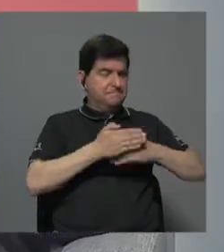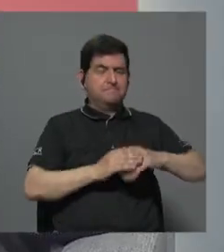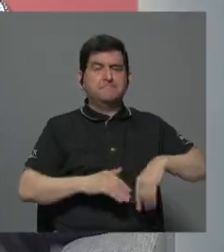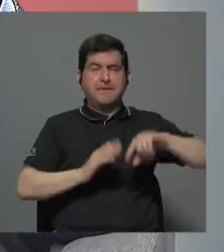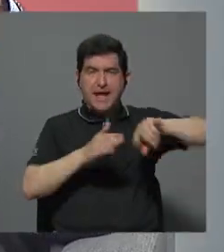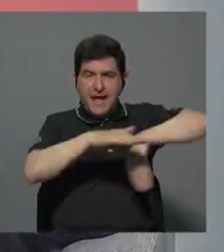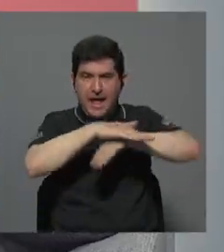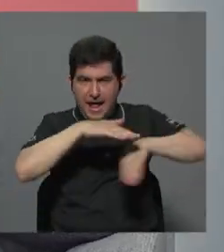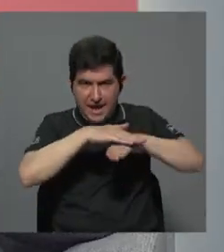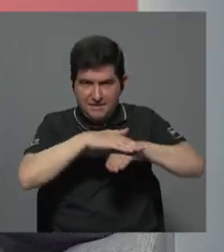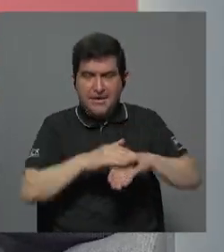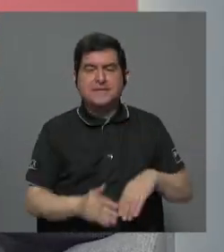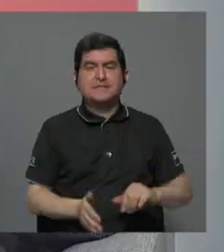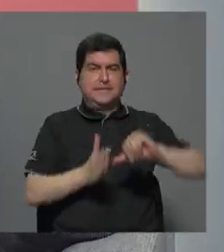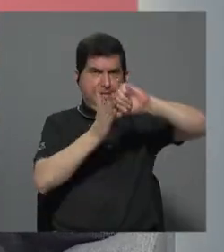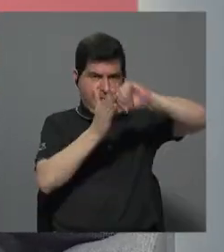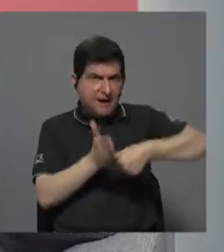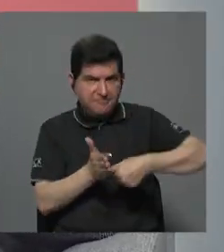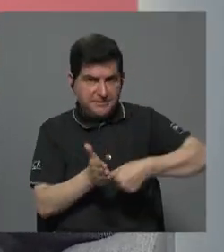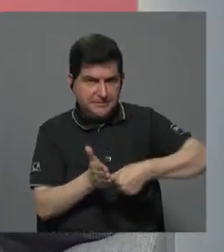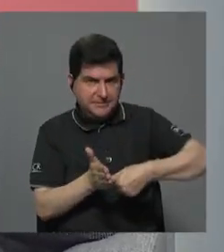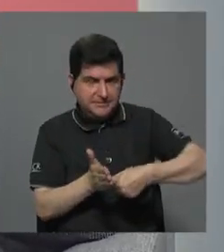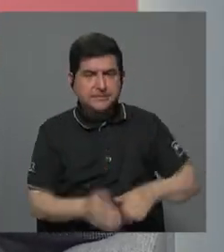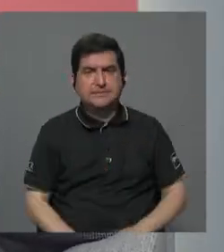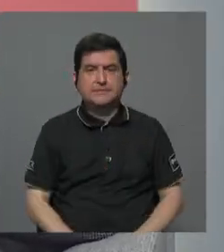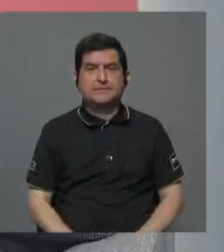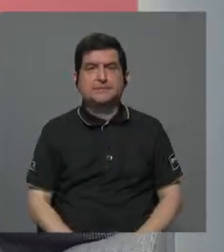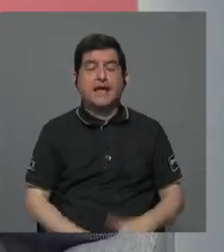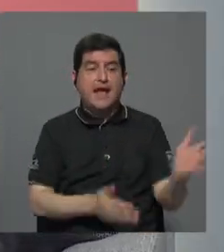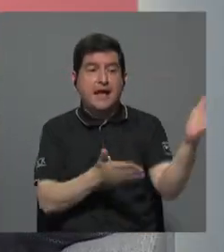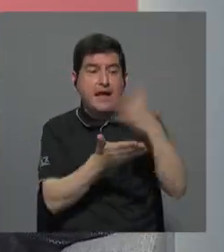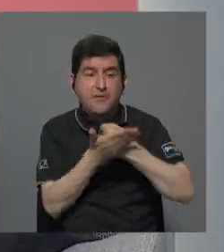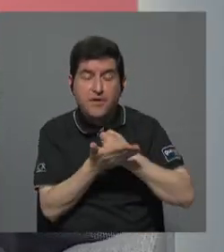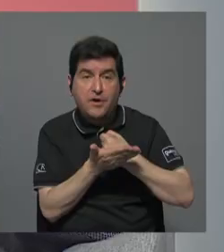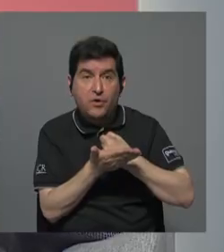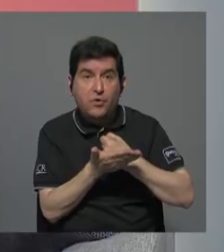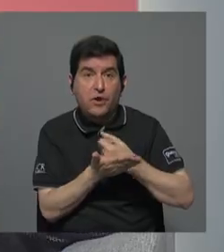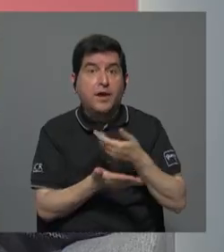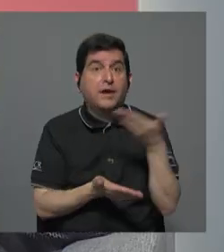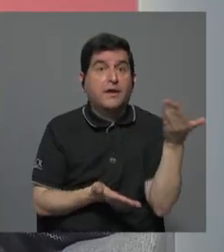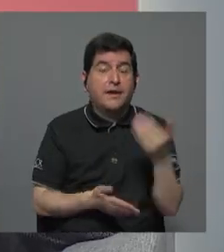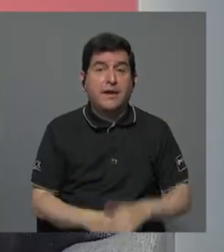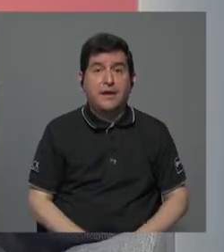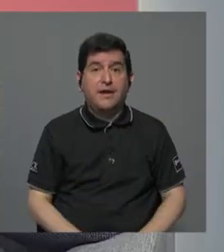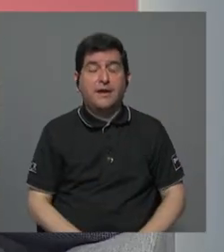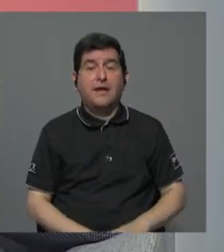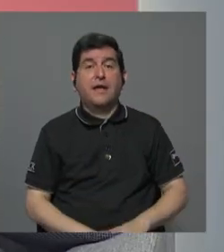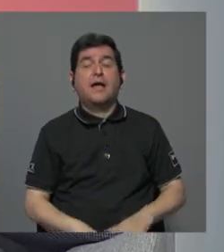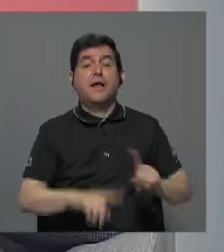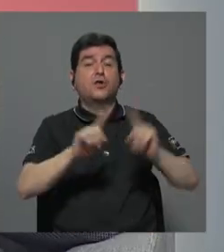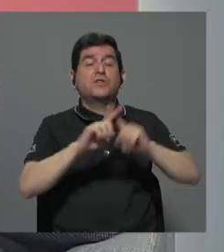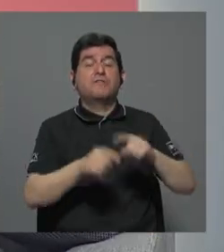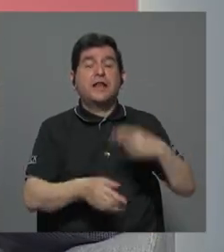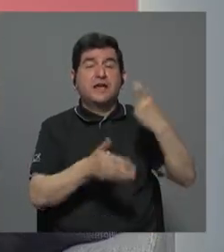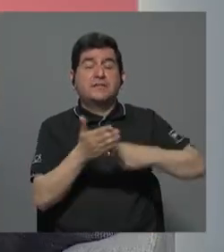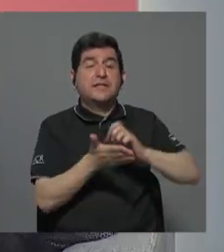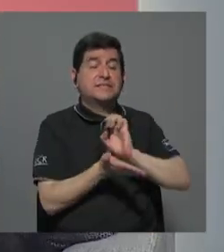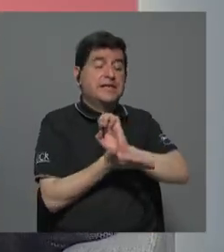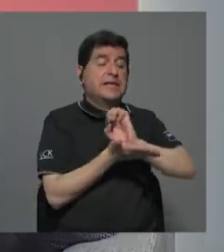incidir en esto en el cobro de la evasión correcta